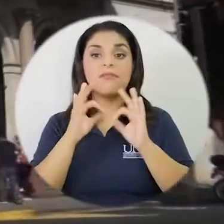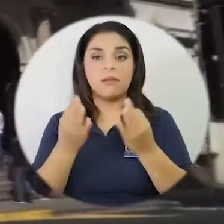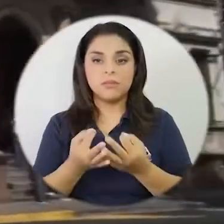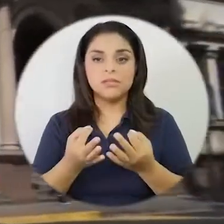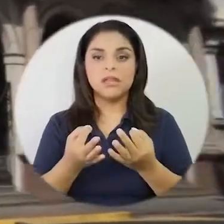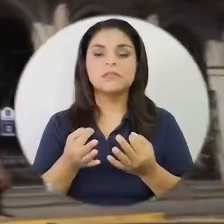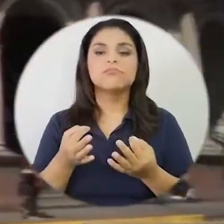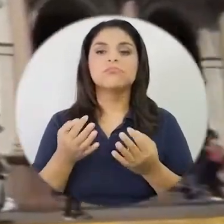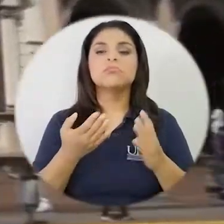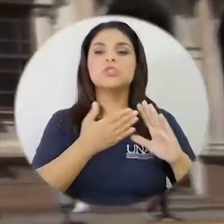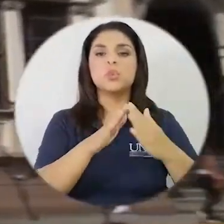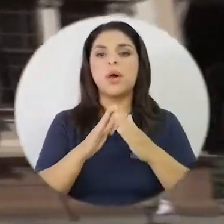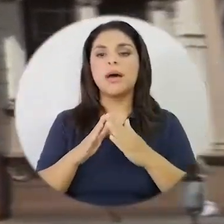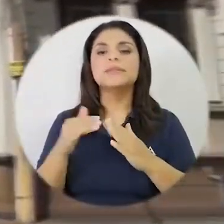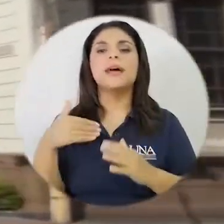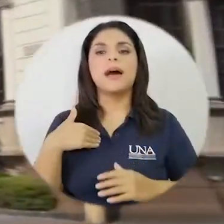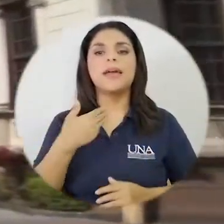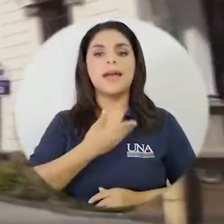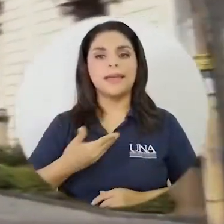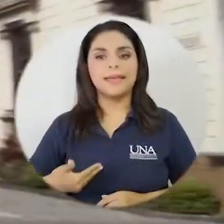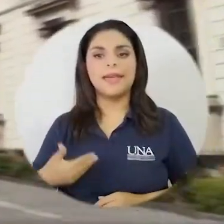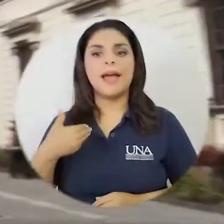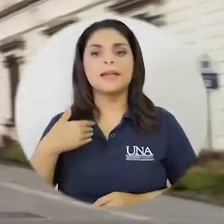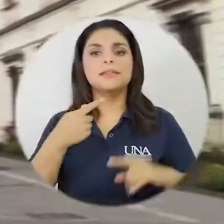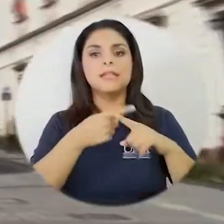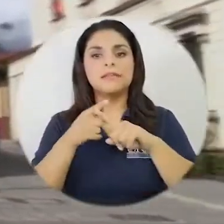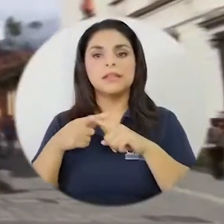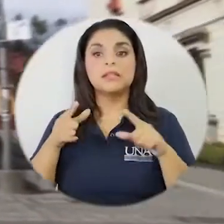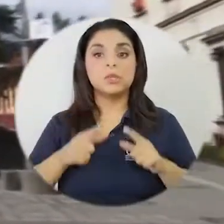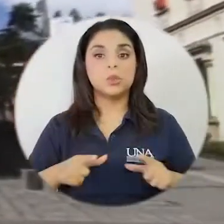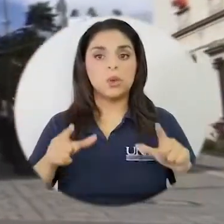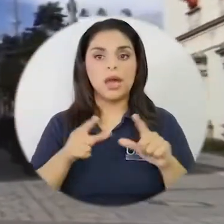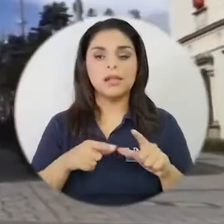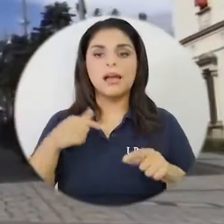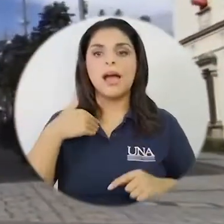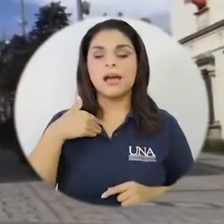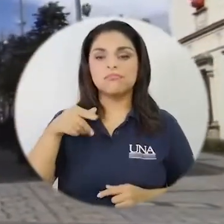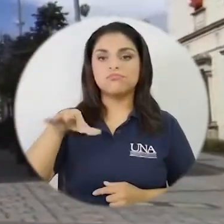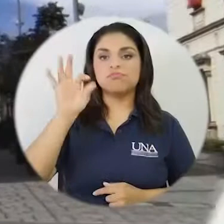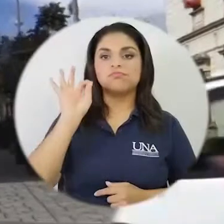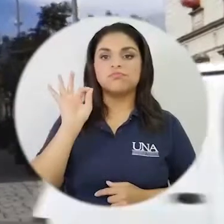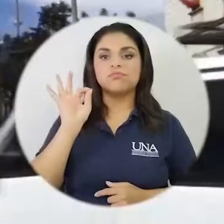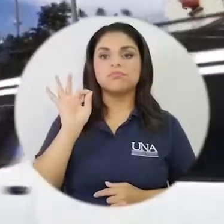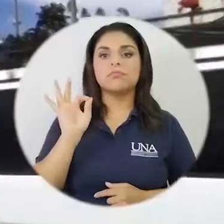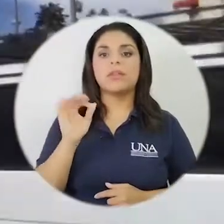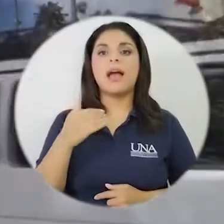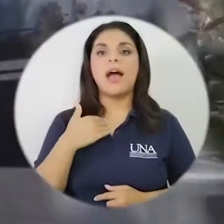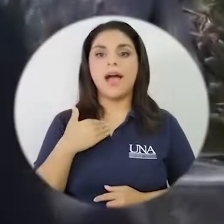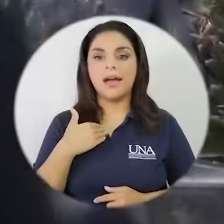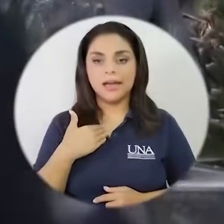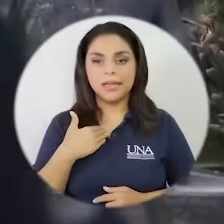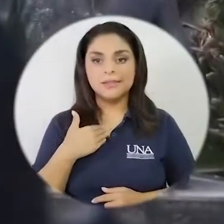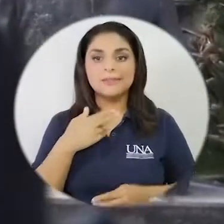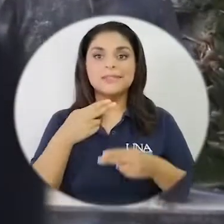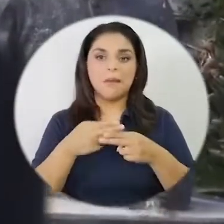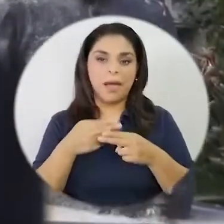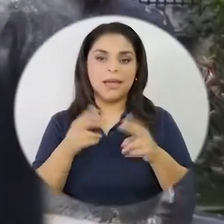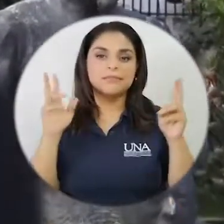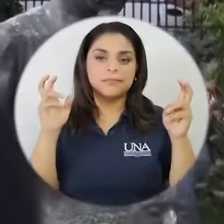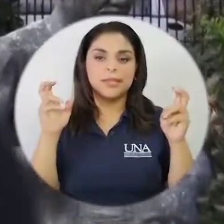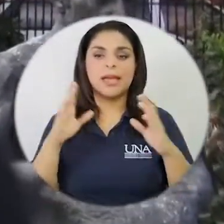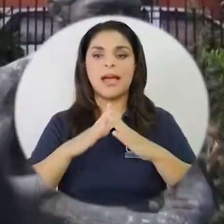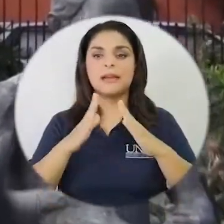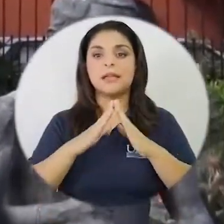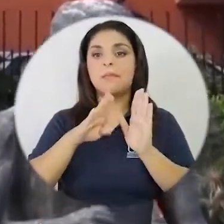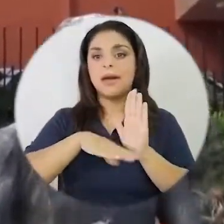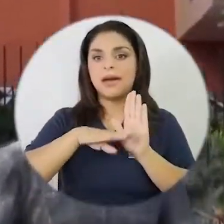Familias, que en algunas ciudades, caso de Heredia, hay diferentes lugares que encontramos las